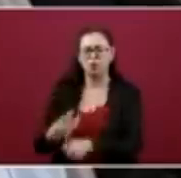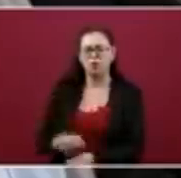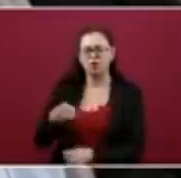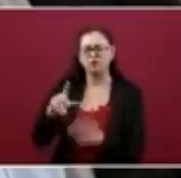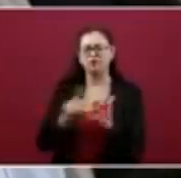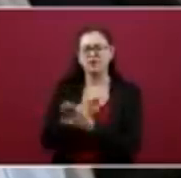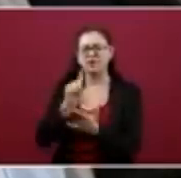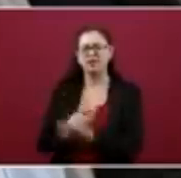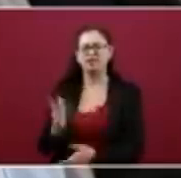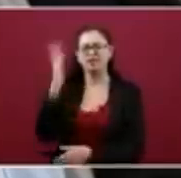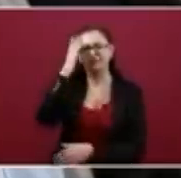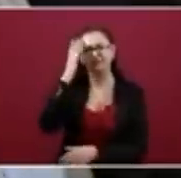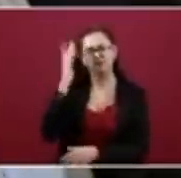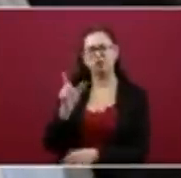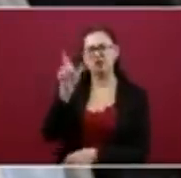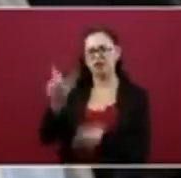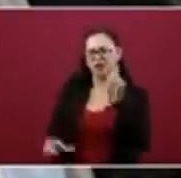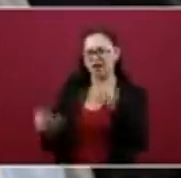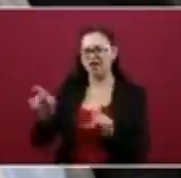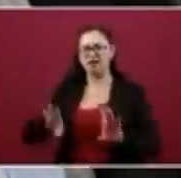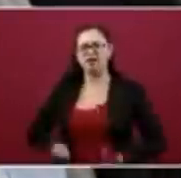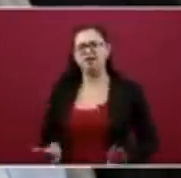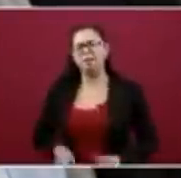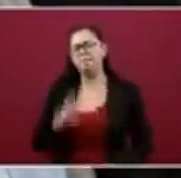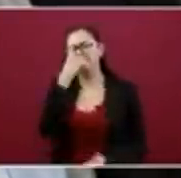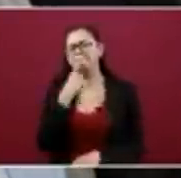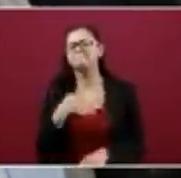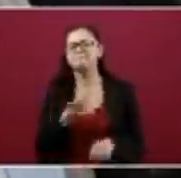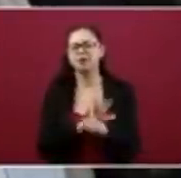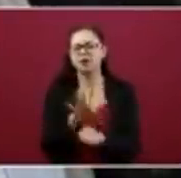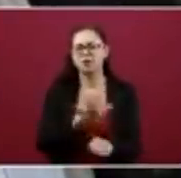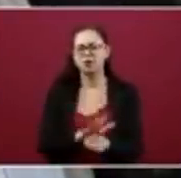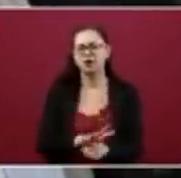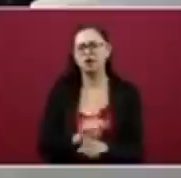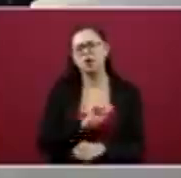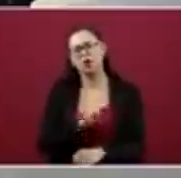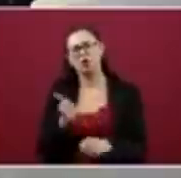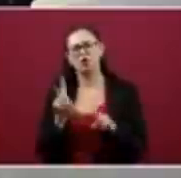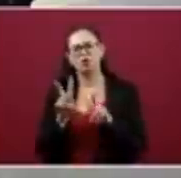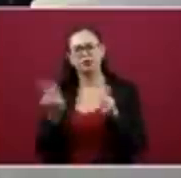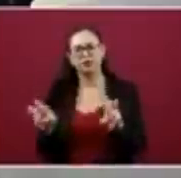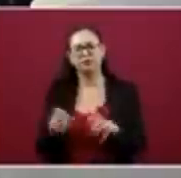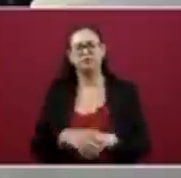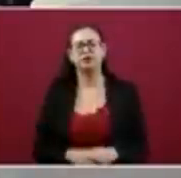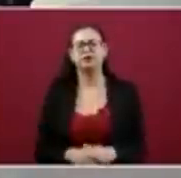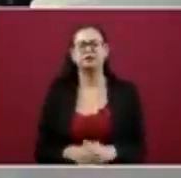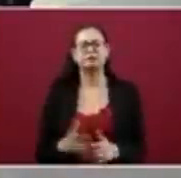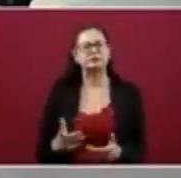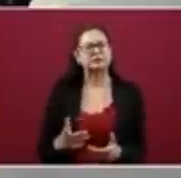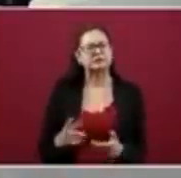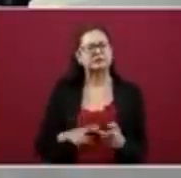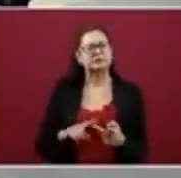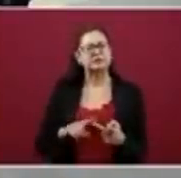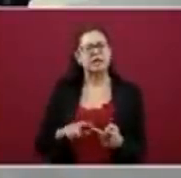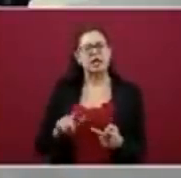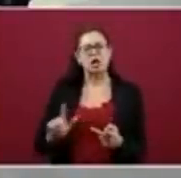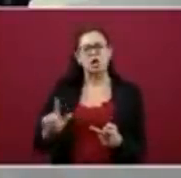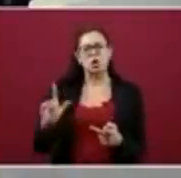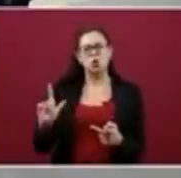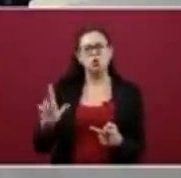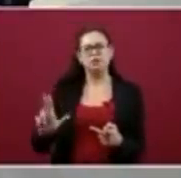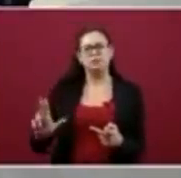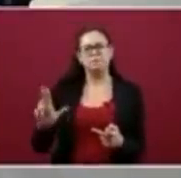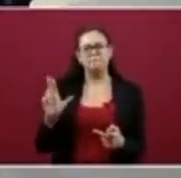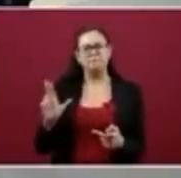del titular? ¿Qué características debería reunir? Y por otro lado, preguntarle, me parece que fue el lunes o martes, cuando el nieto